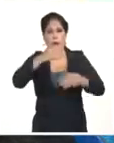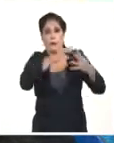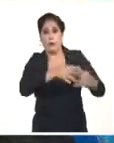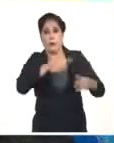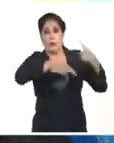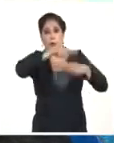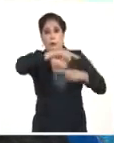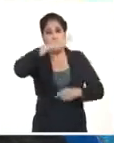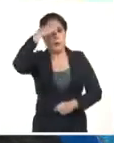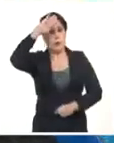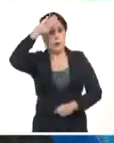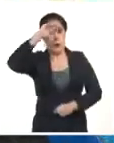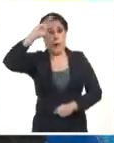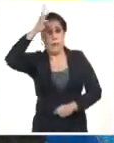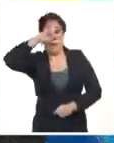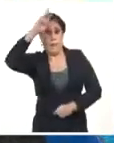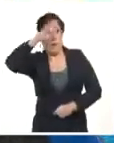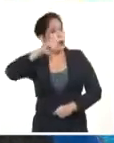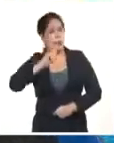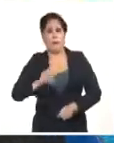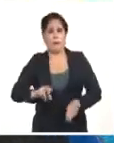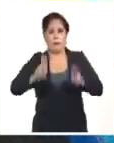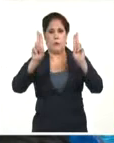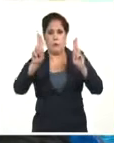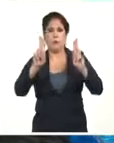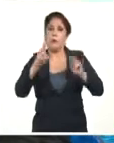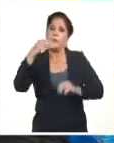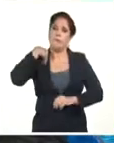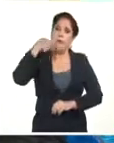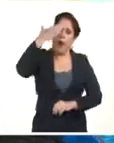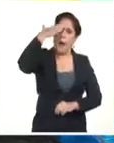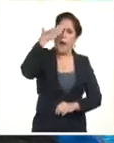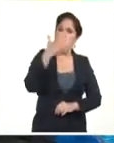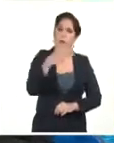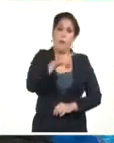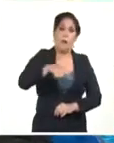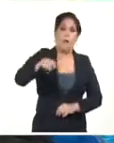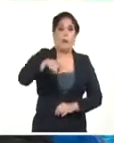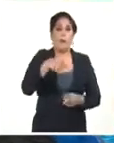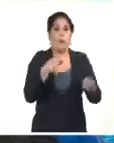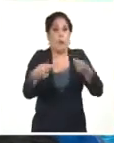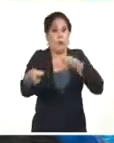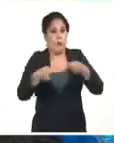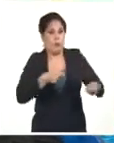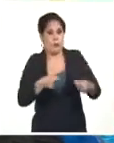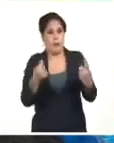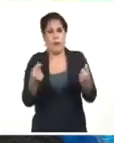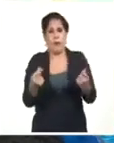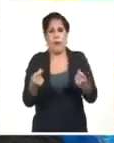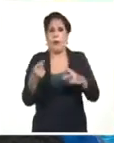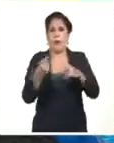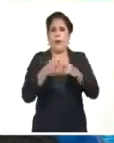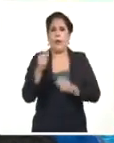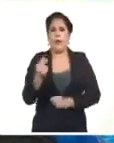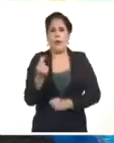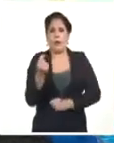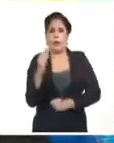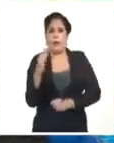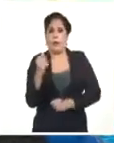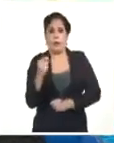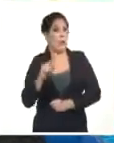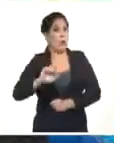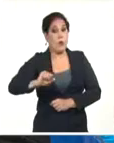genocida impuesto por el gobierno de los Estados Unidos a nuestro país en el ámbito comercial, económico y financiero, y además